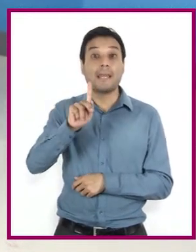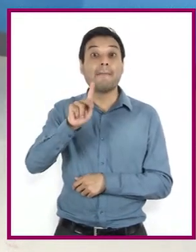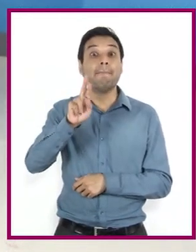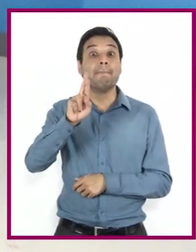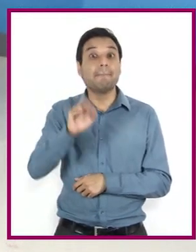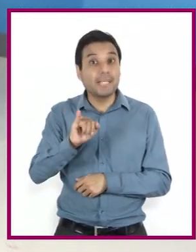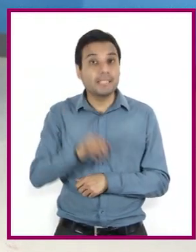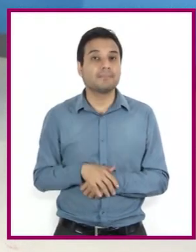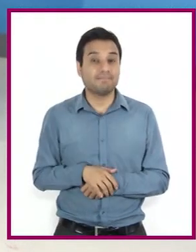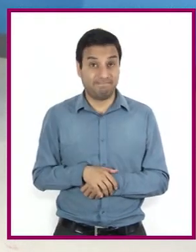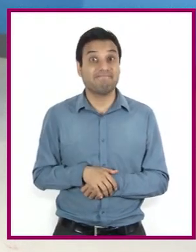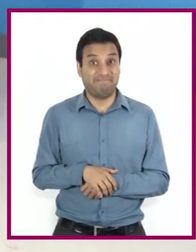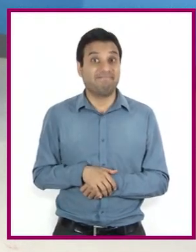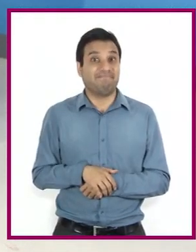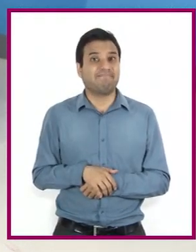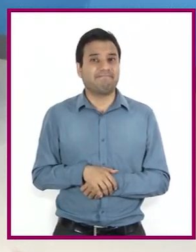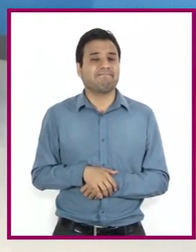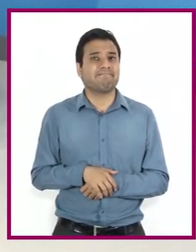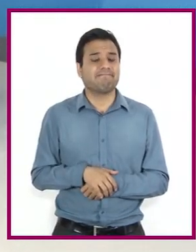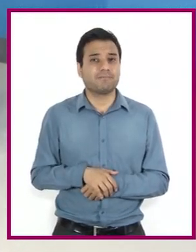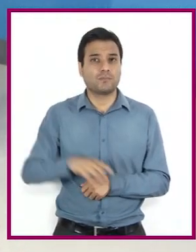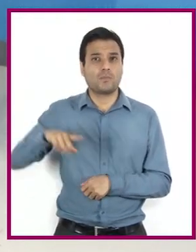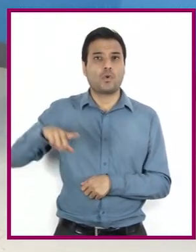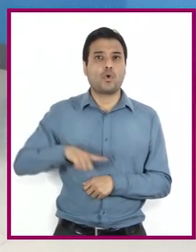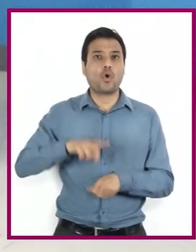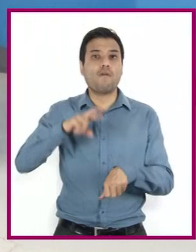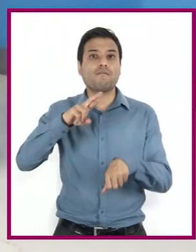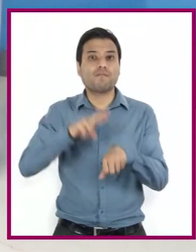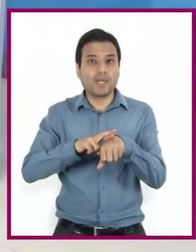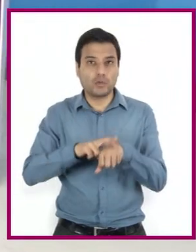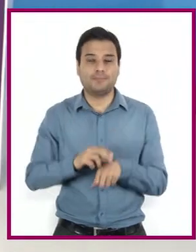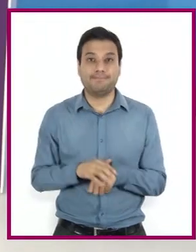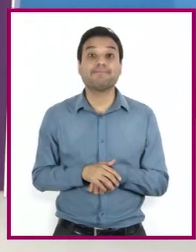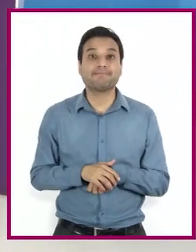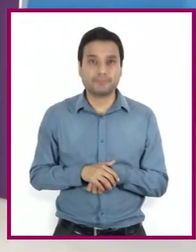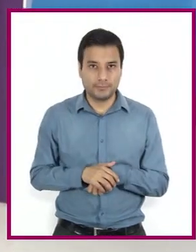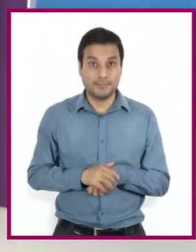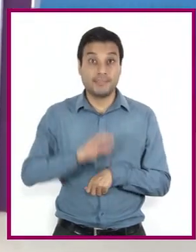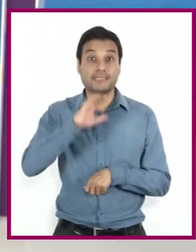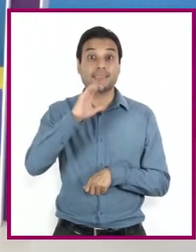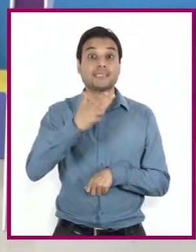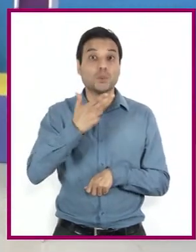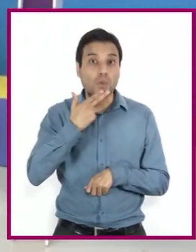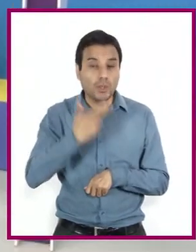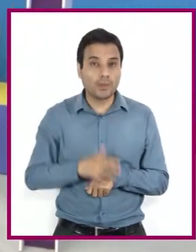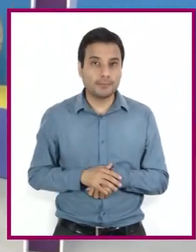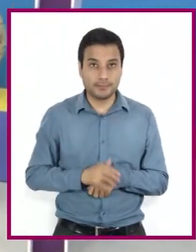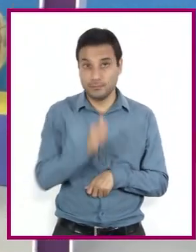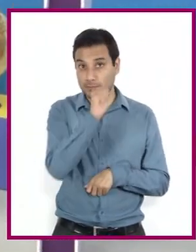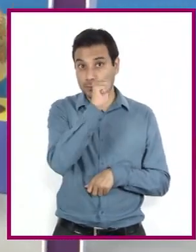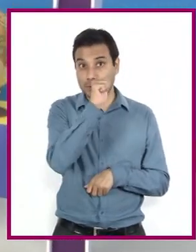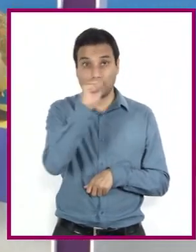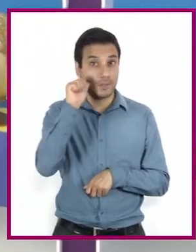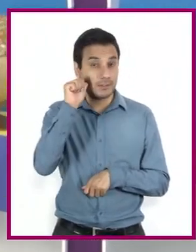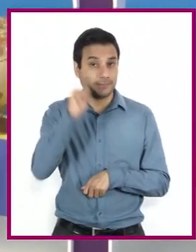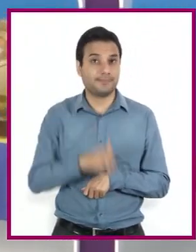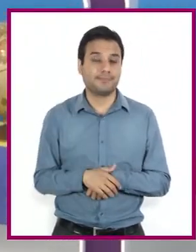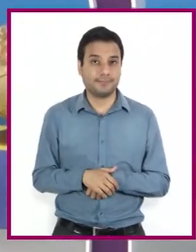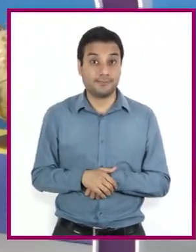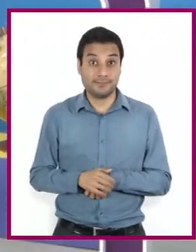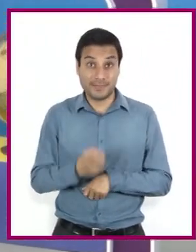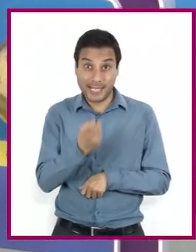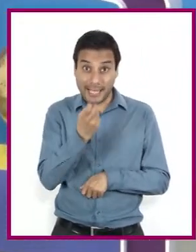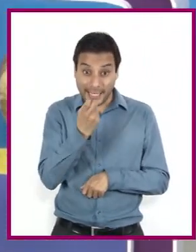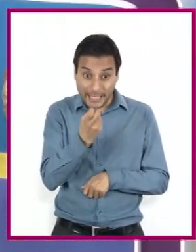elecciones locales al obtener los gobiernos de la capital del estado de Chihuahua y de Ciudad Juárez. Estos hechos